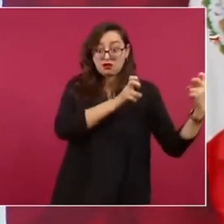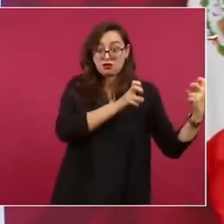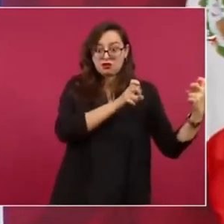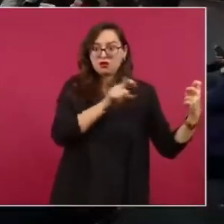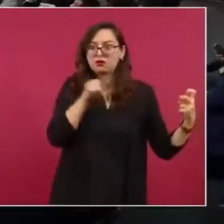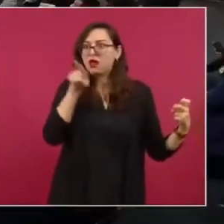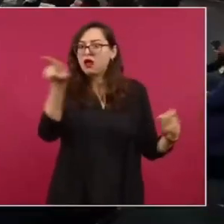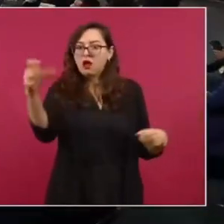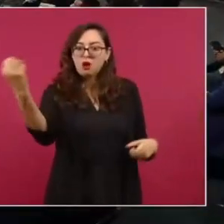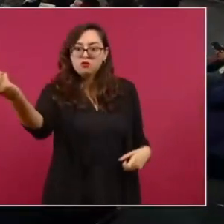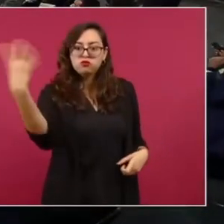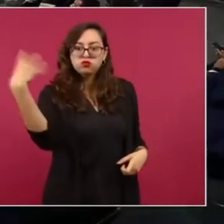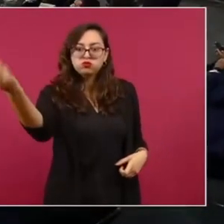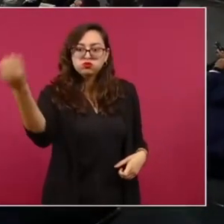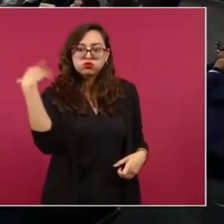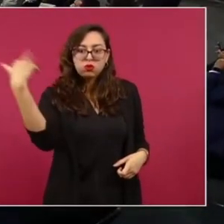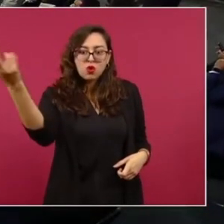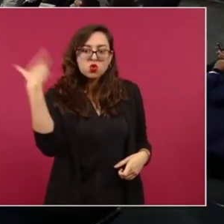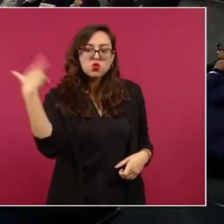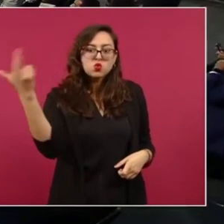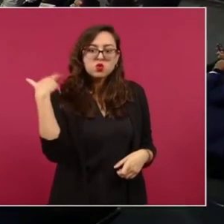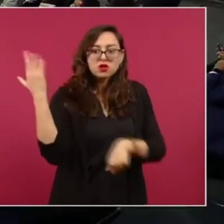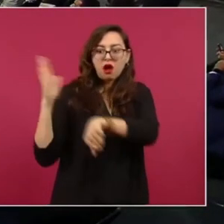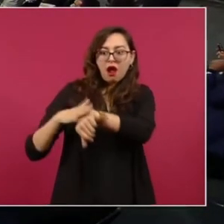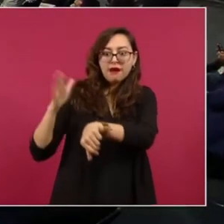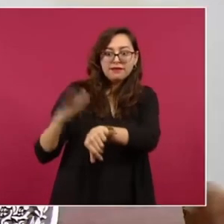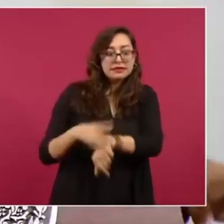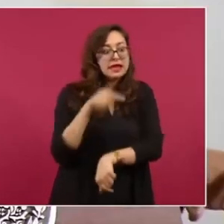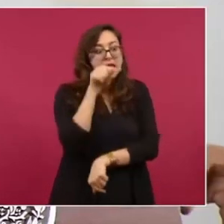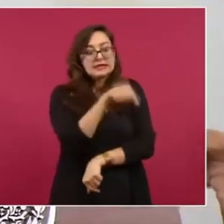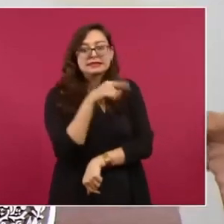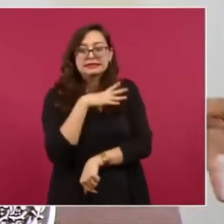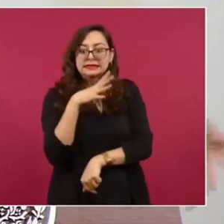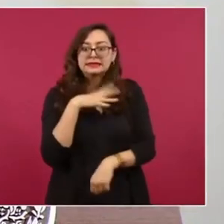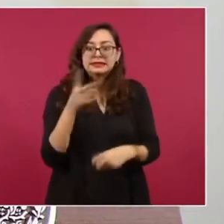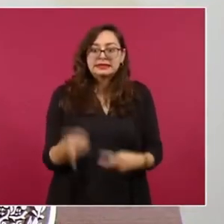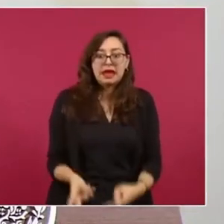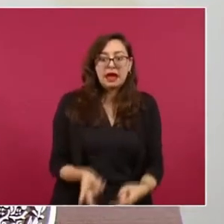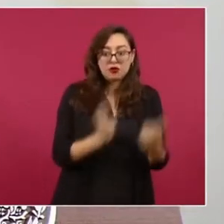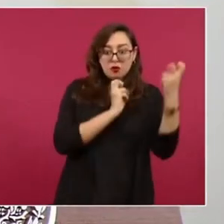ductos sonaban las alarmas para evitar